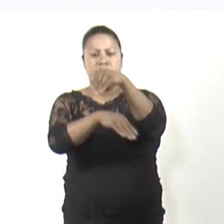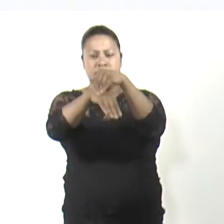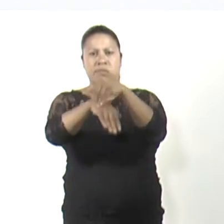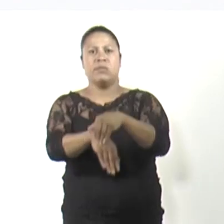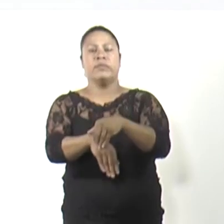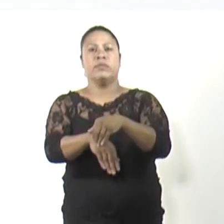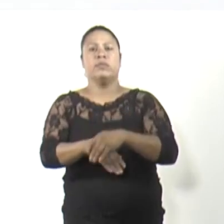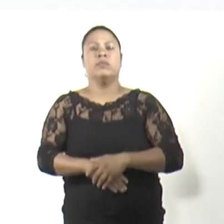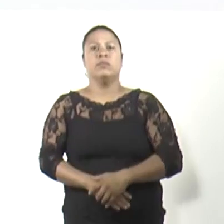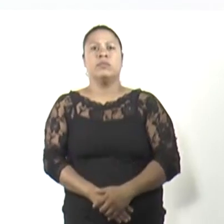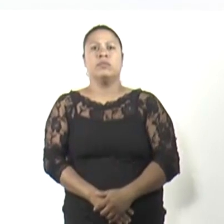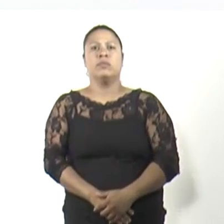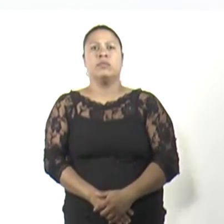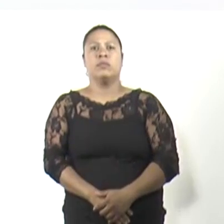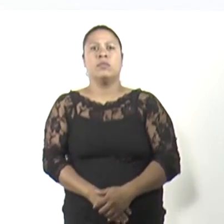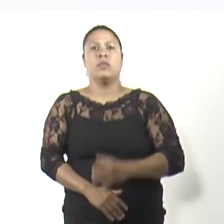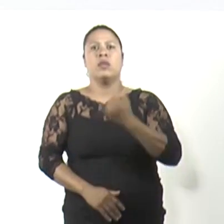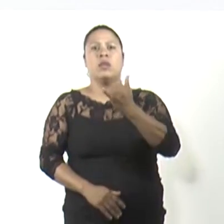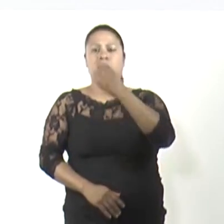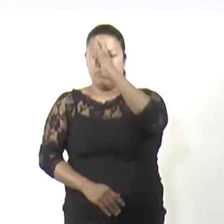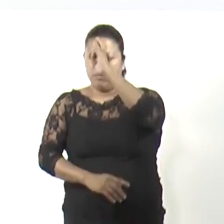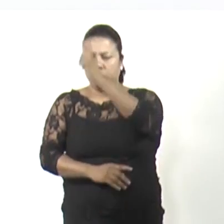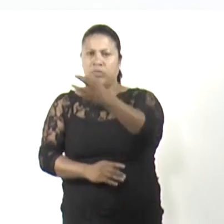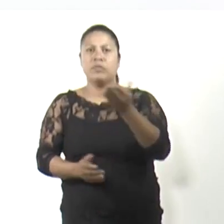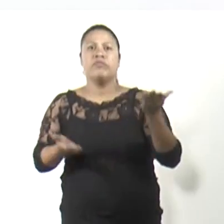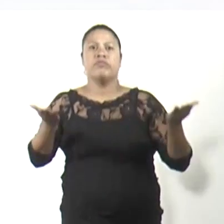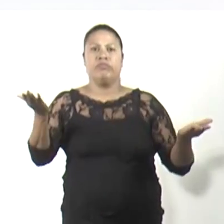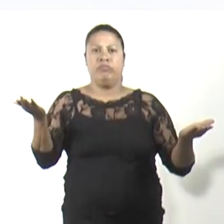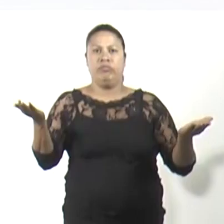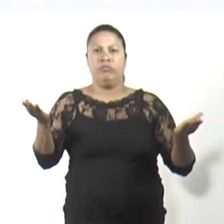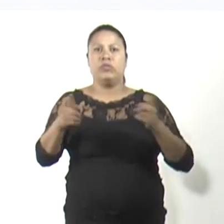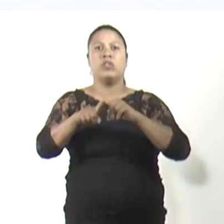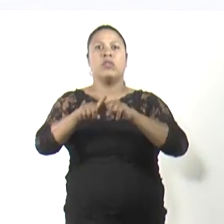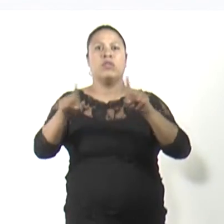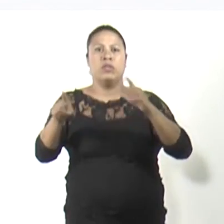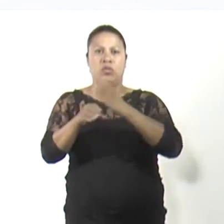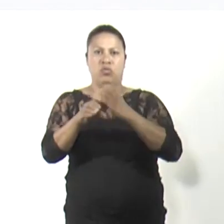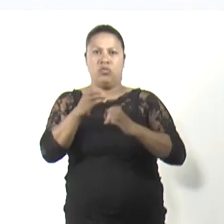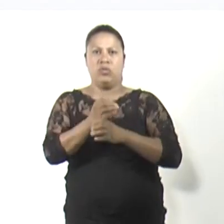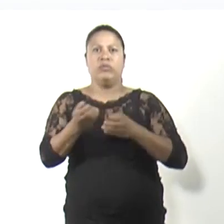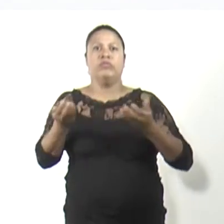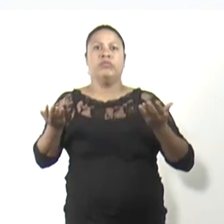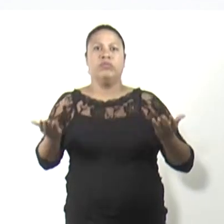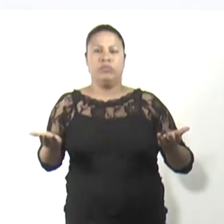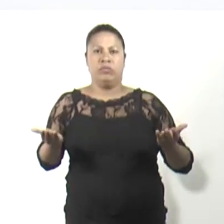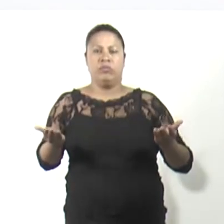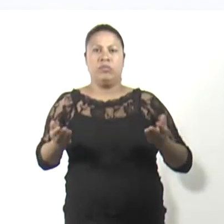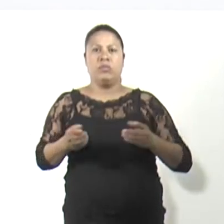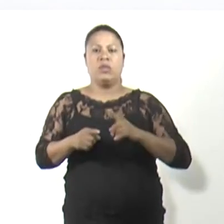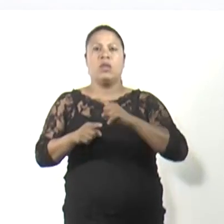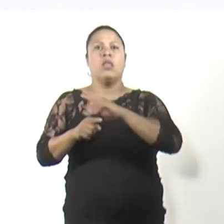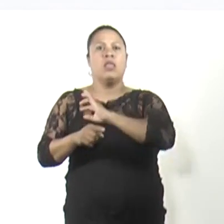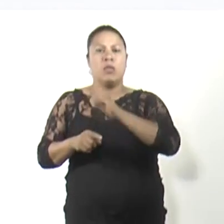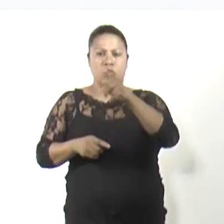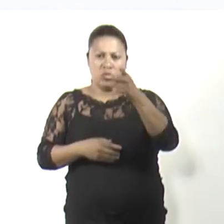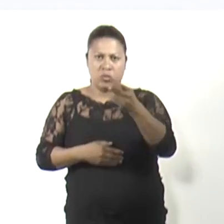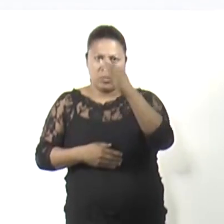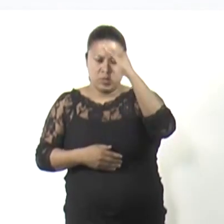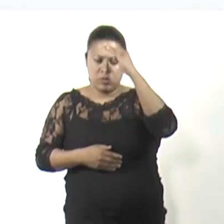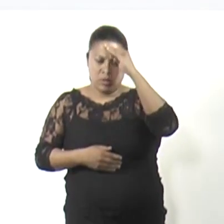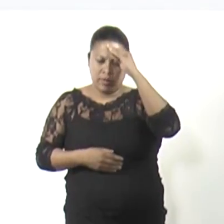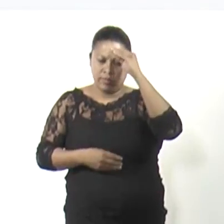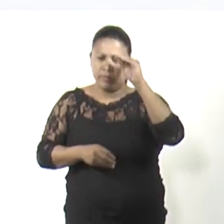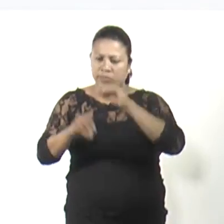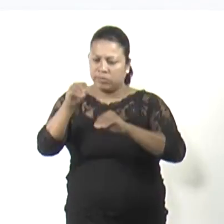obligaciones y prohibiciones. Hasta aquí entonces me siguen. de una manera analítica, estamos